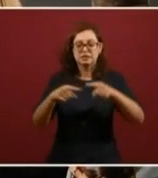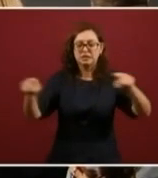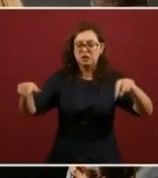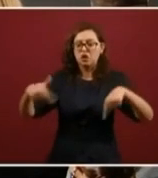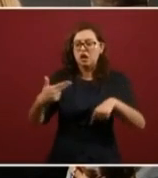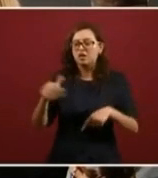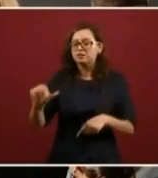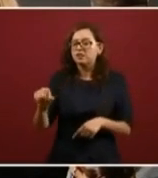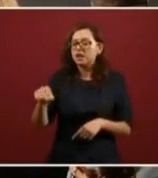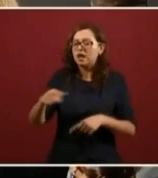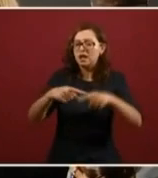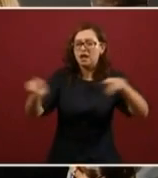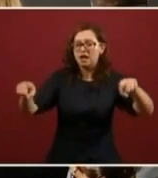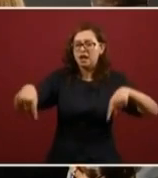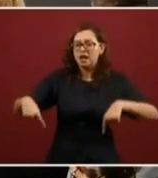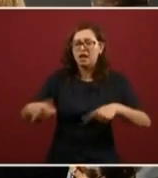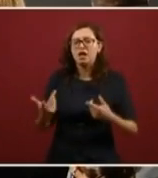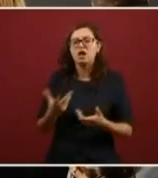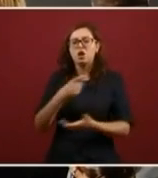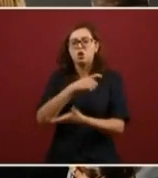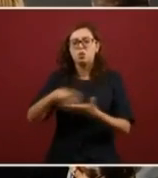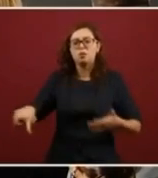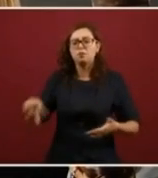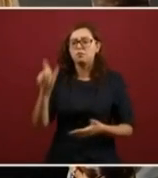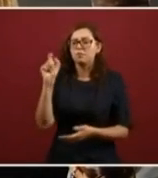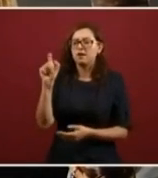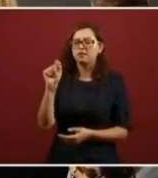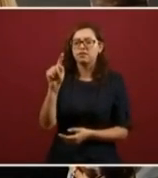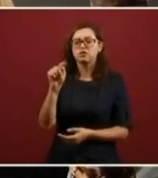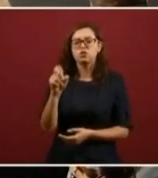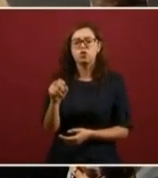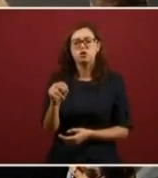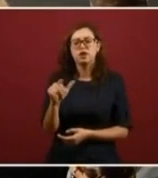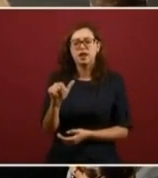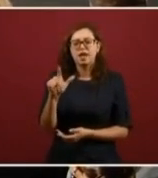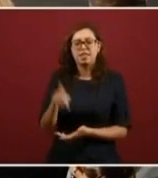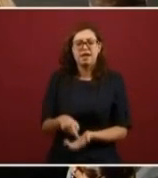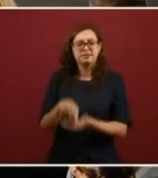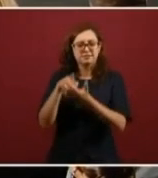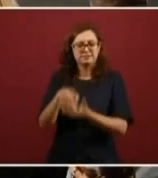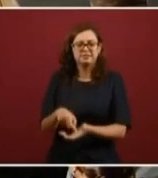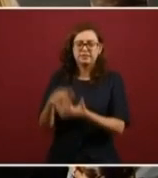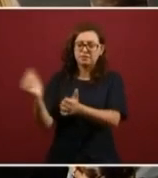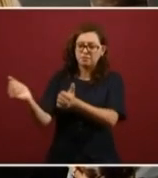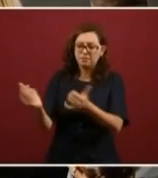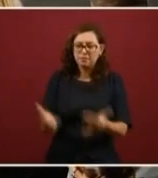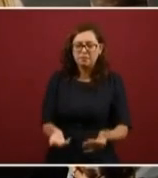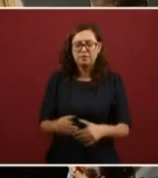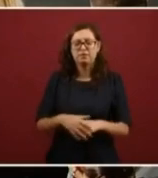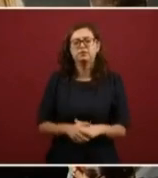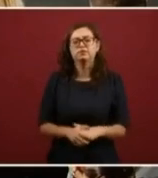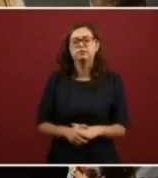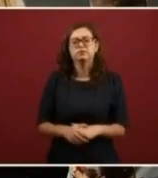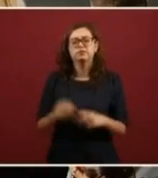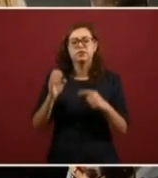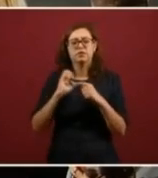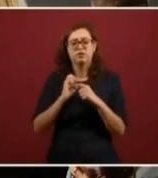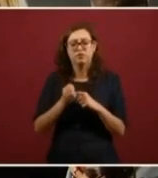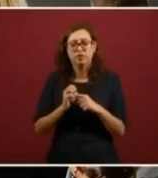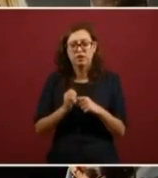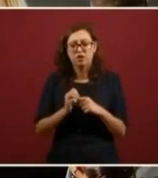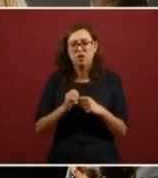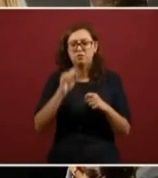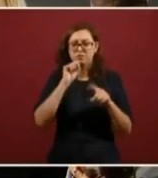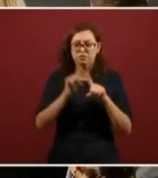y compramos un total de 20 toneladas por productor. En el caso del frijol, como decía el